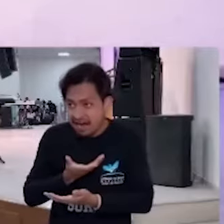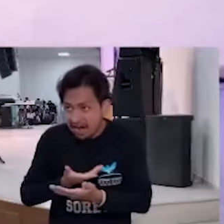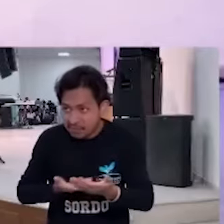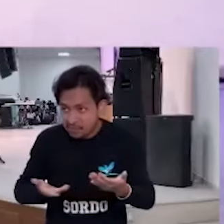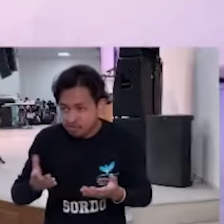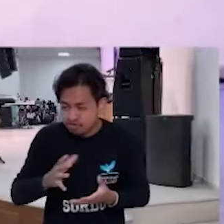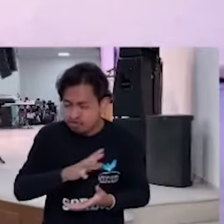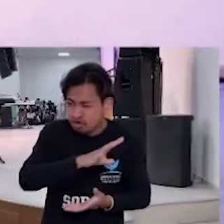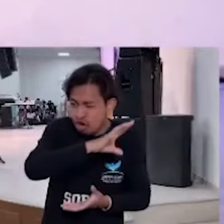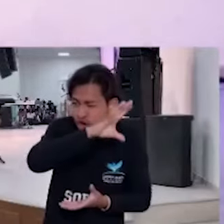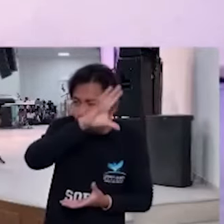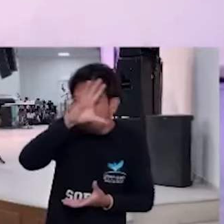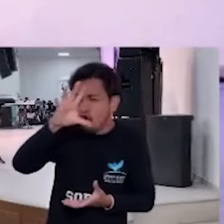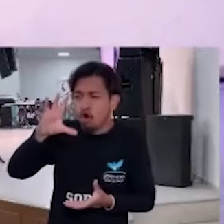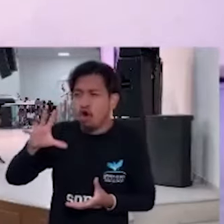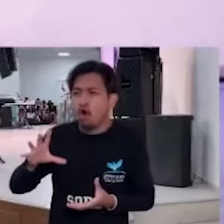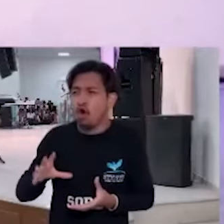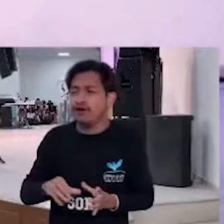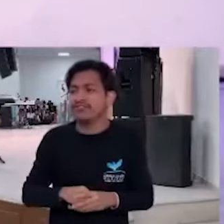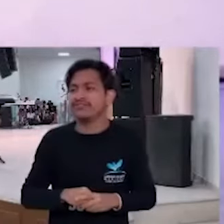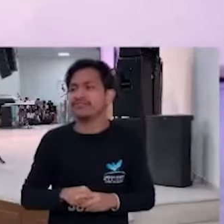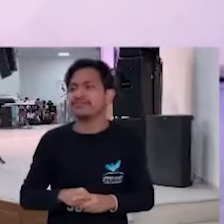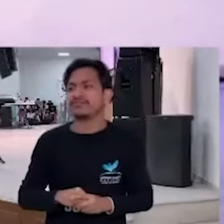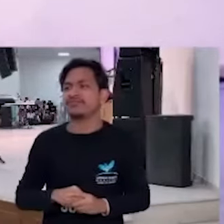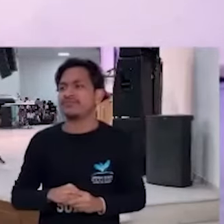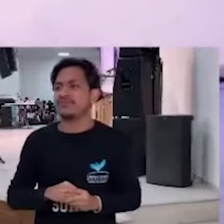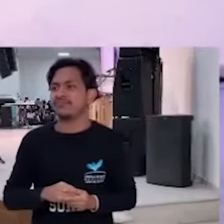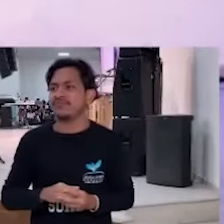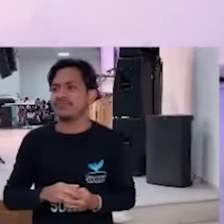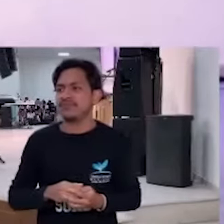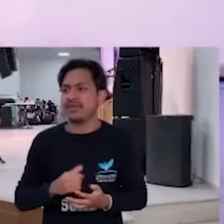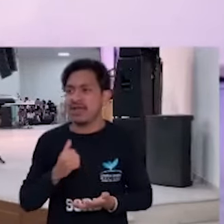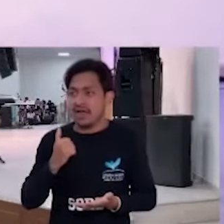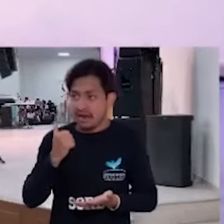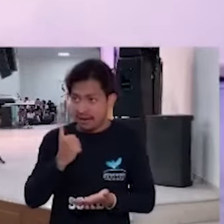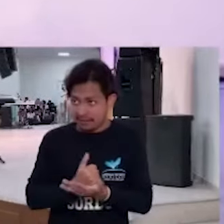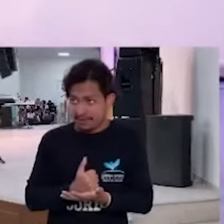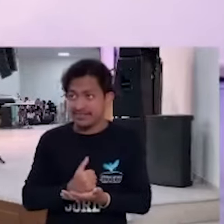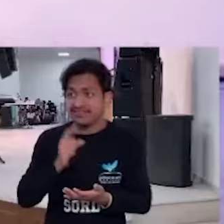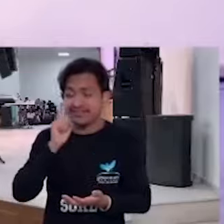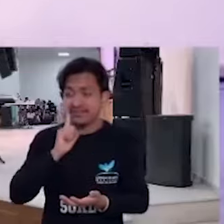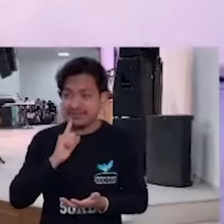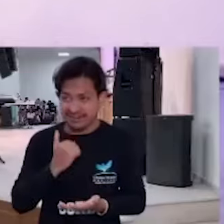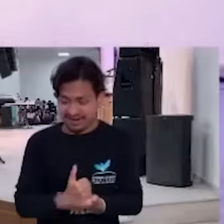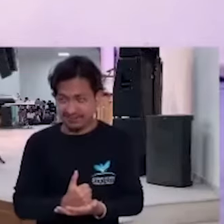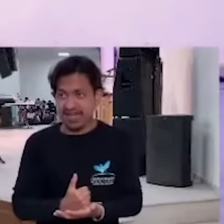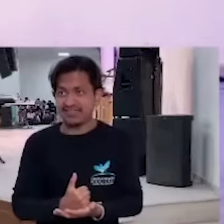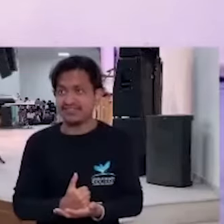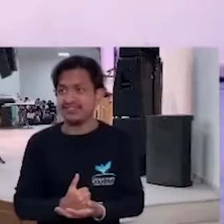esposas? Sí, sin miedo. Sin miedo.